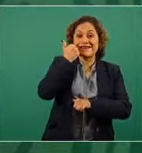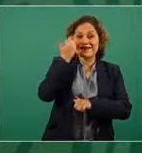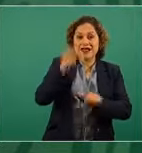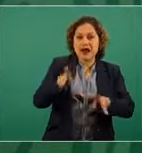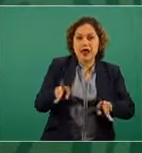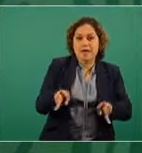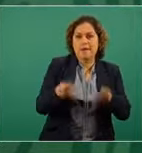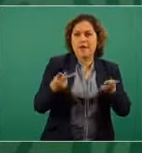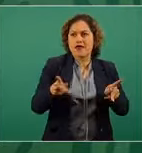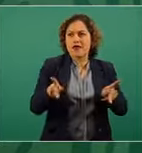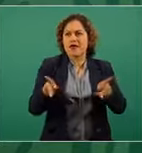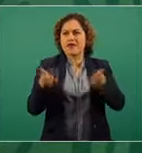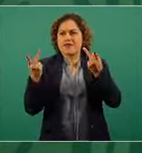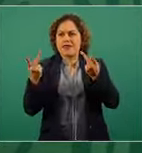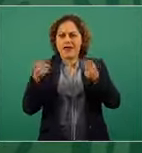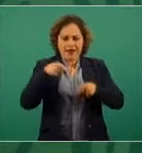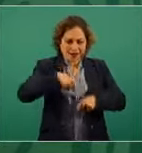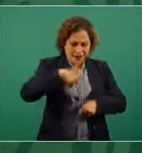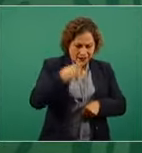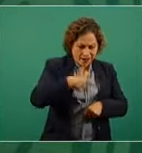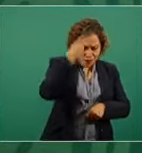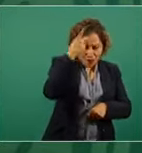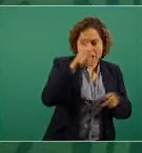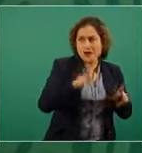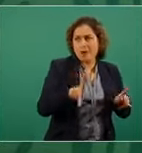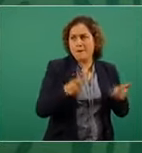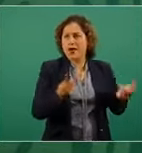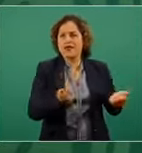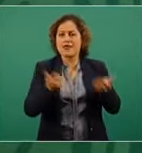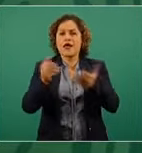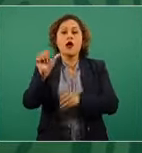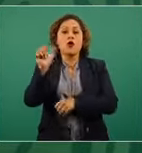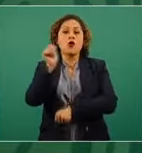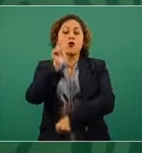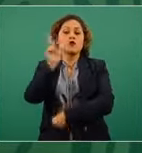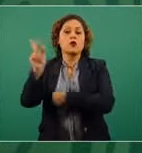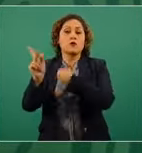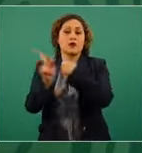a la nación que conformamos.